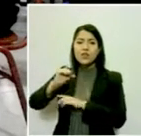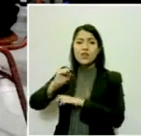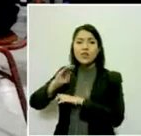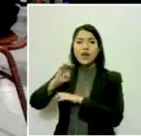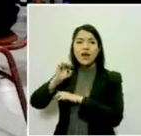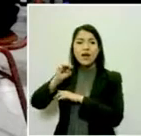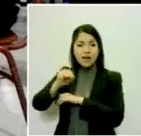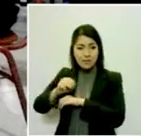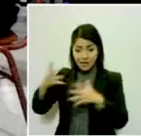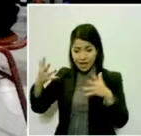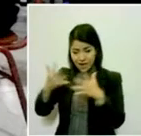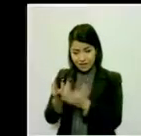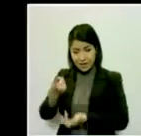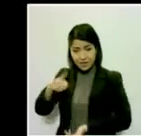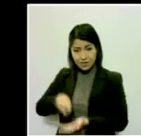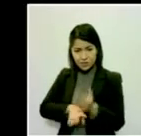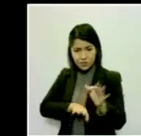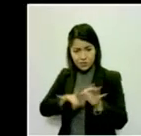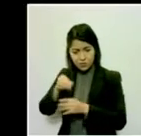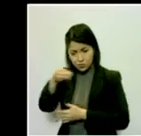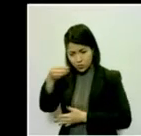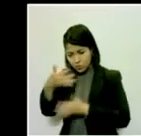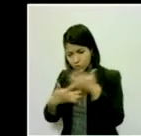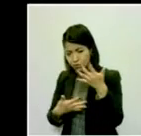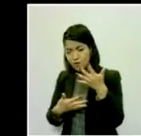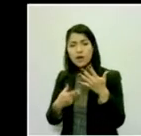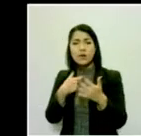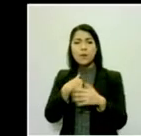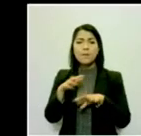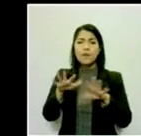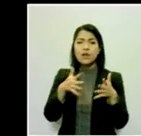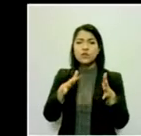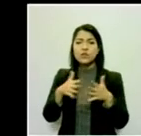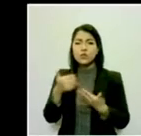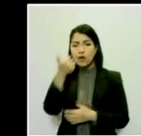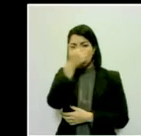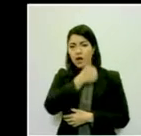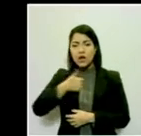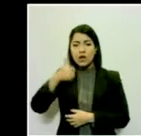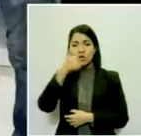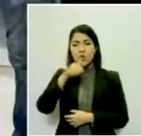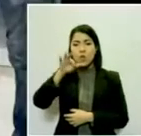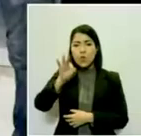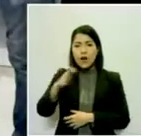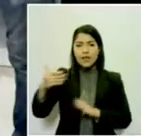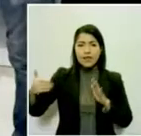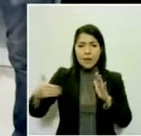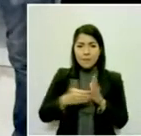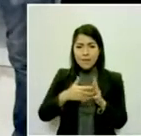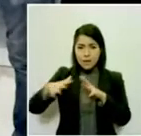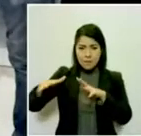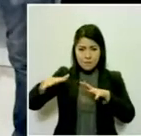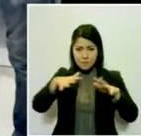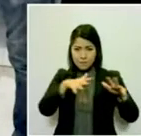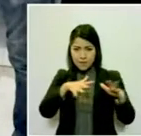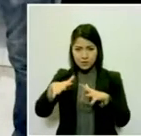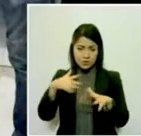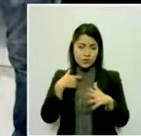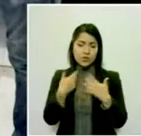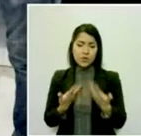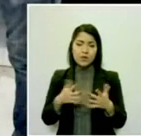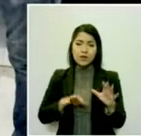Bachilleres. Tenemos una matrícula de poco más de 40,000 alumnos, con una plantilla